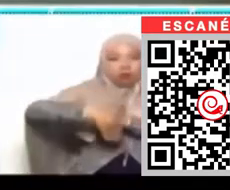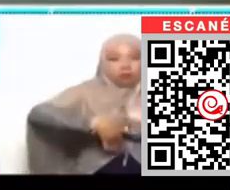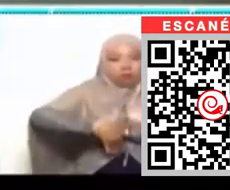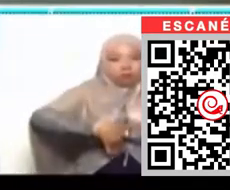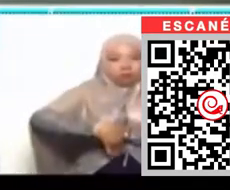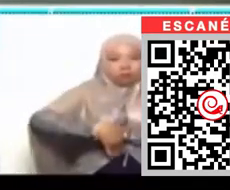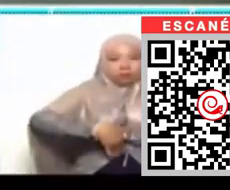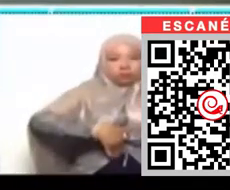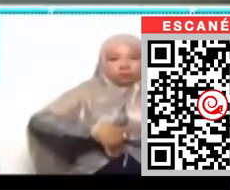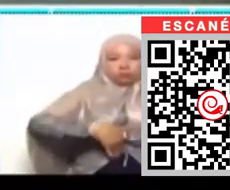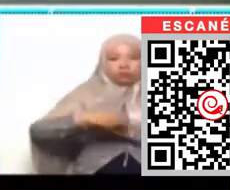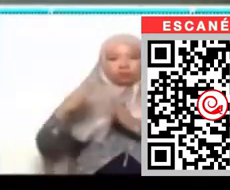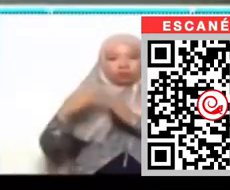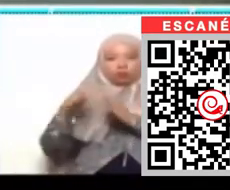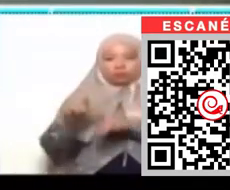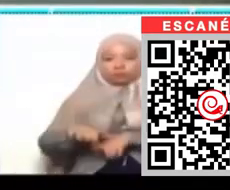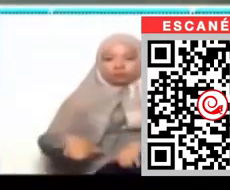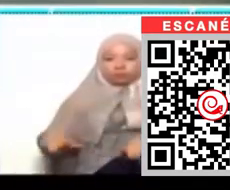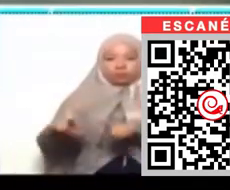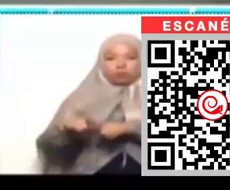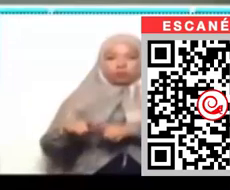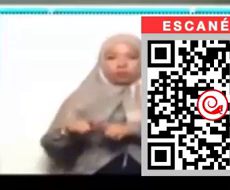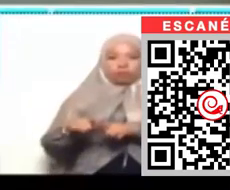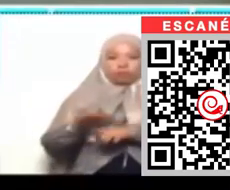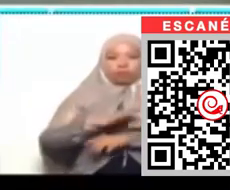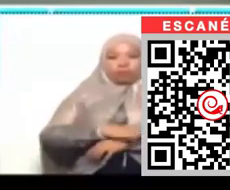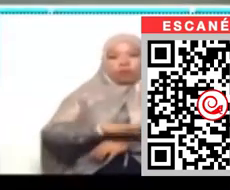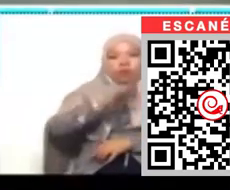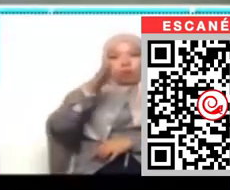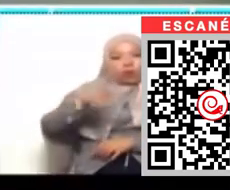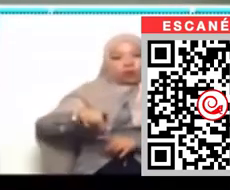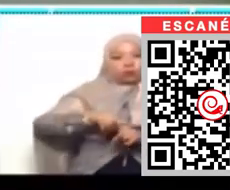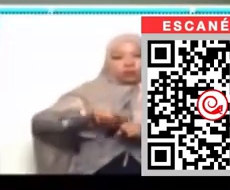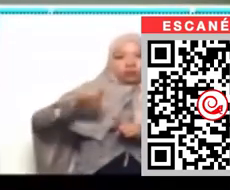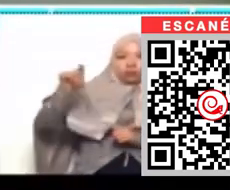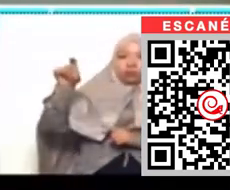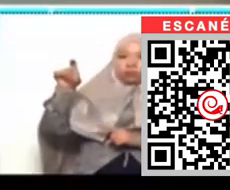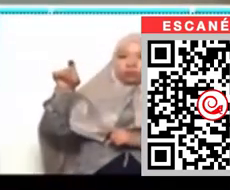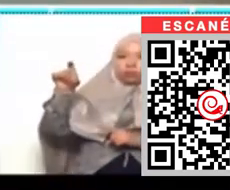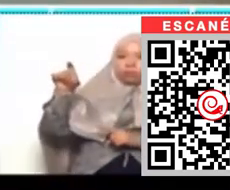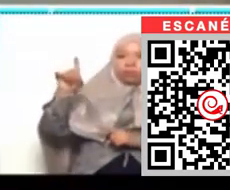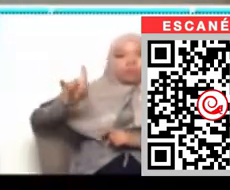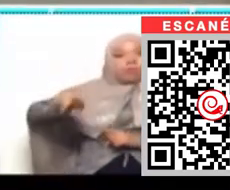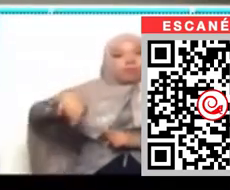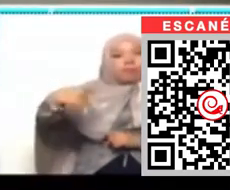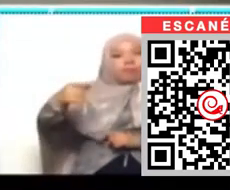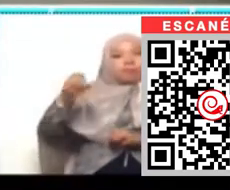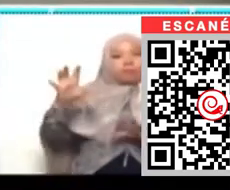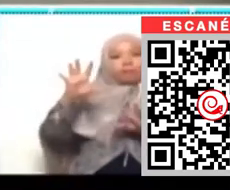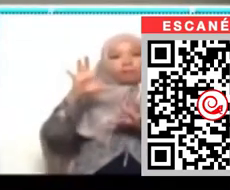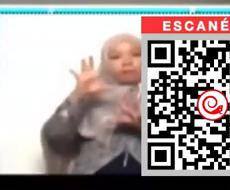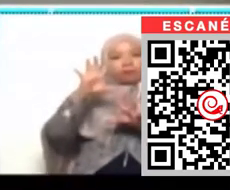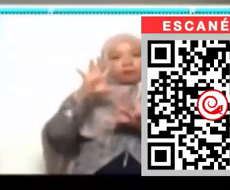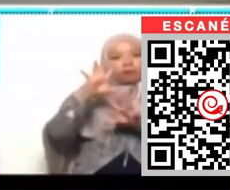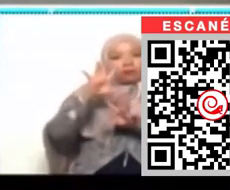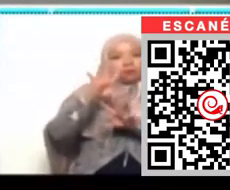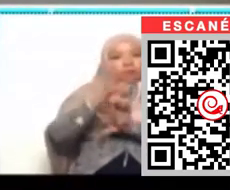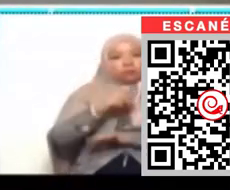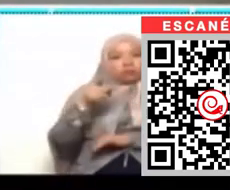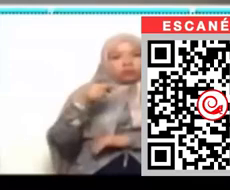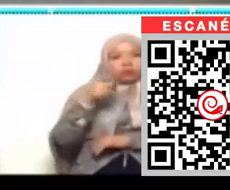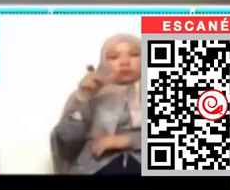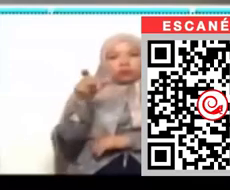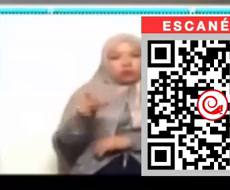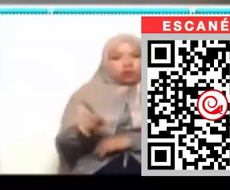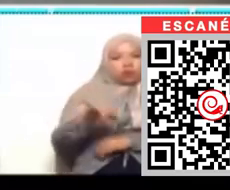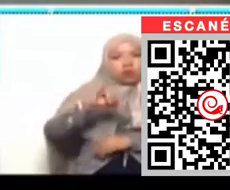fuego en un lugar de la montaña Guadalajara Repano. Y luego viene un periodo oscuro, viene un periplo oscuro de Joao